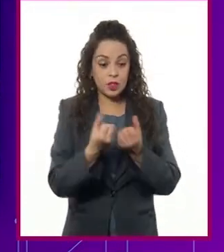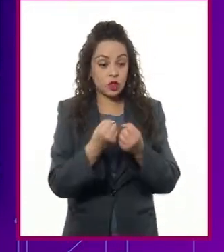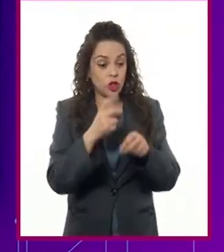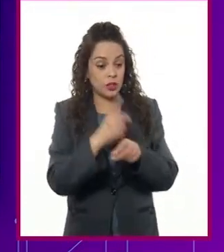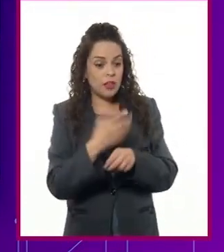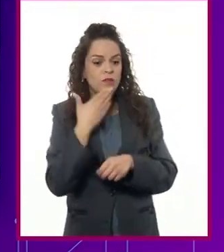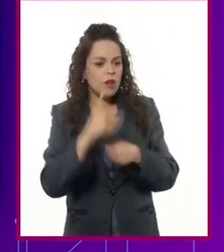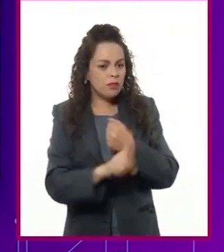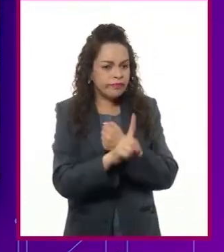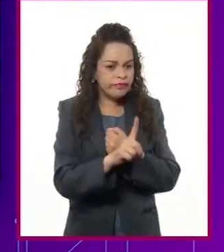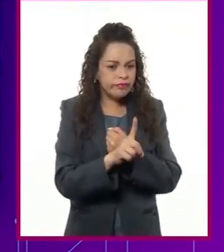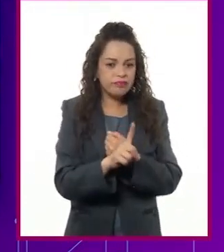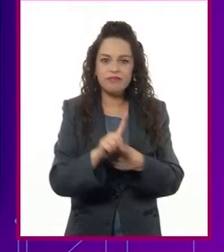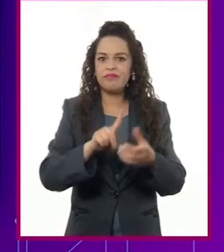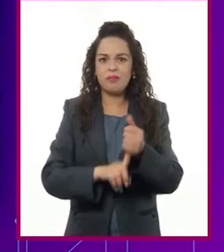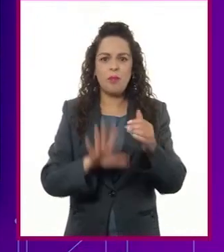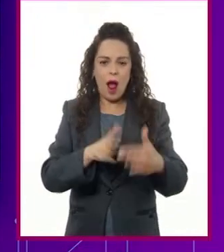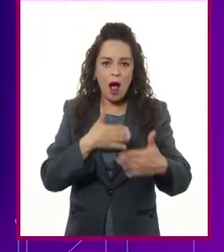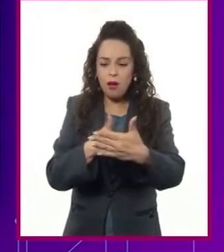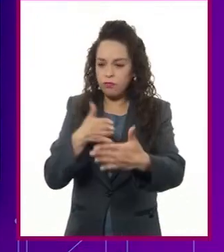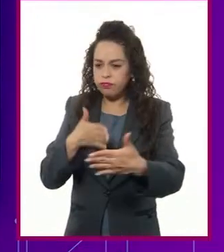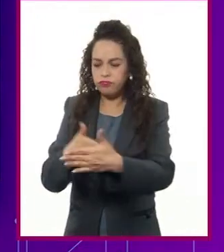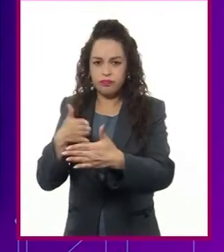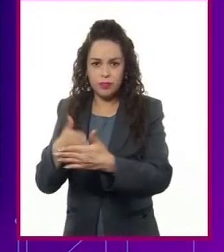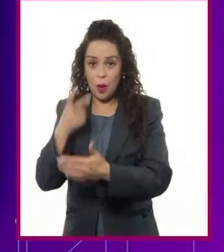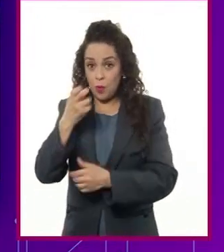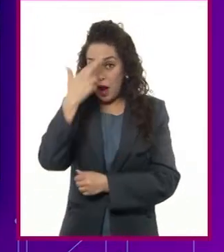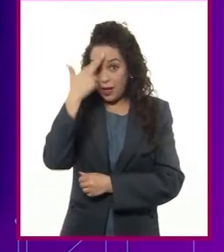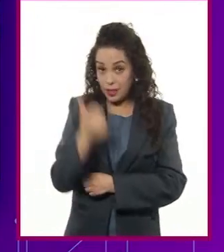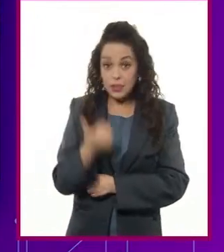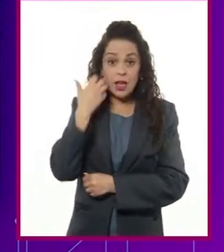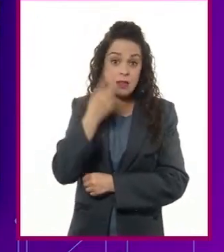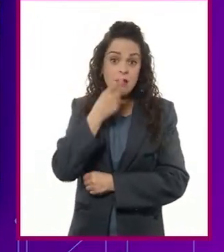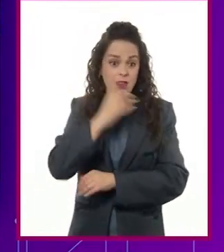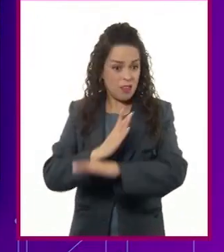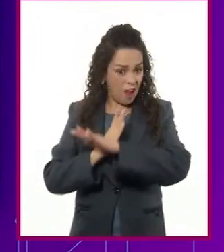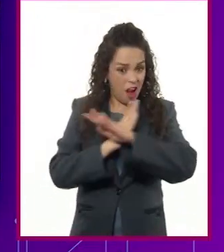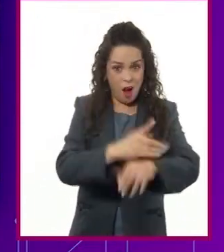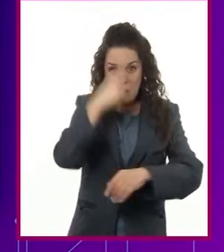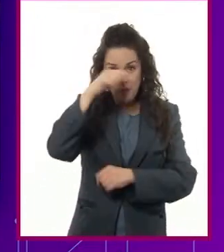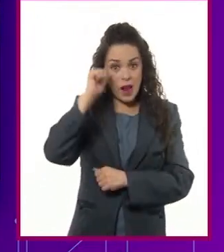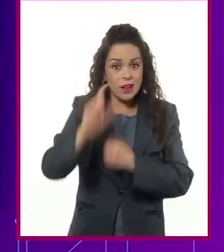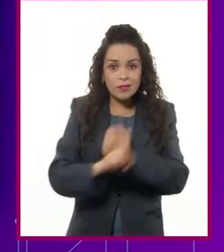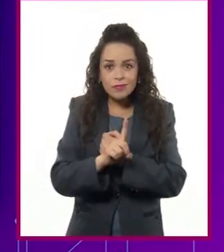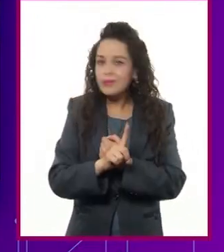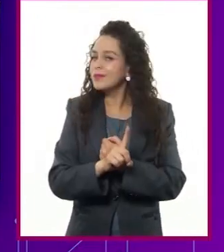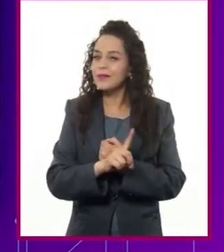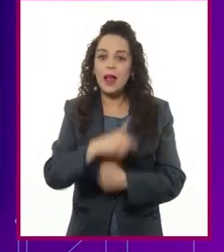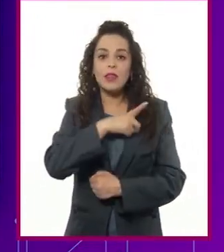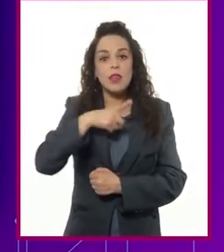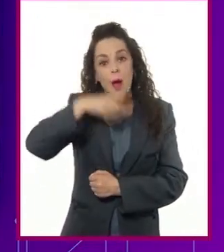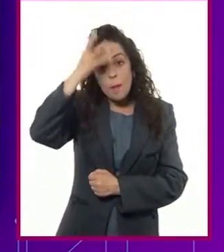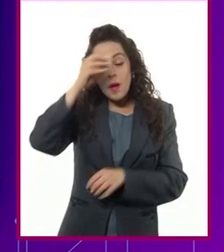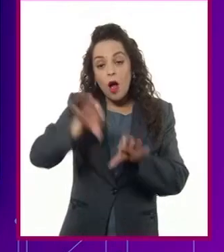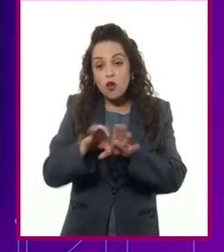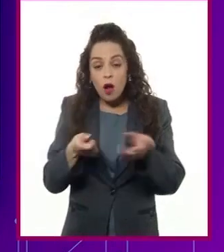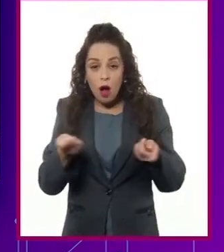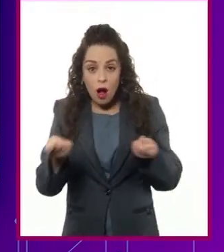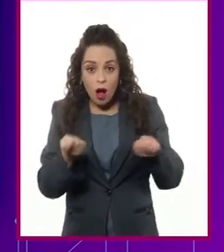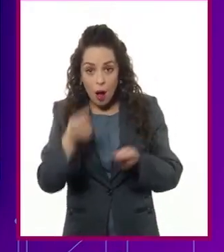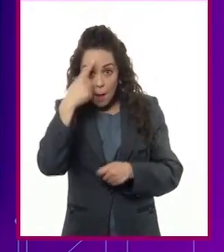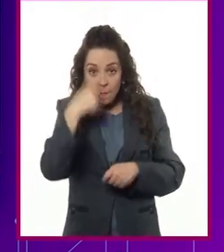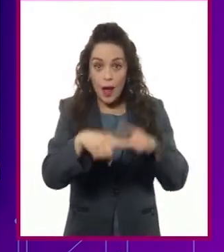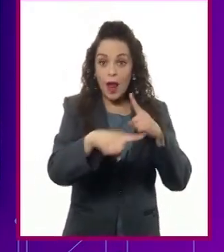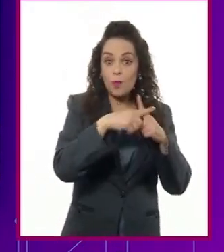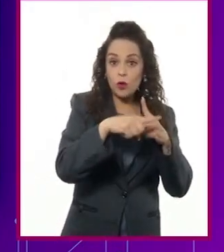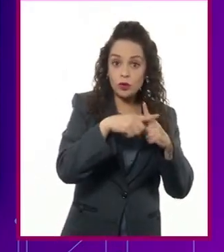permanecería estancada. Por ello, la idea no es evitar los conflictos, sino manejarlos para darles un uso constructivo y positivo, orientado